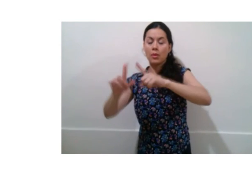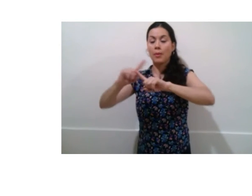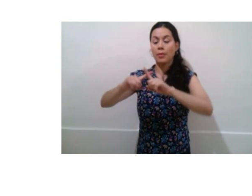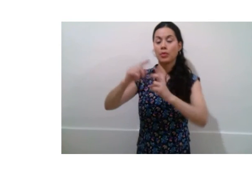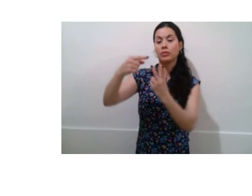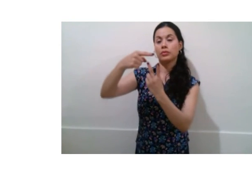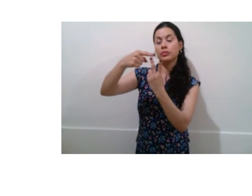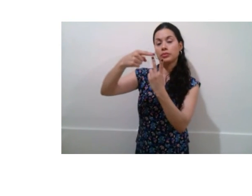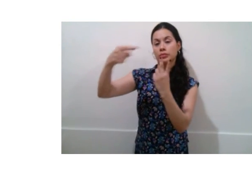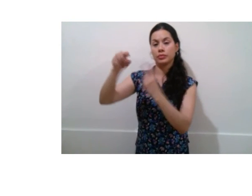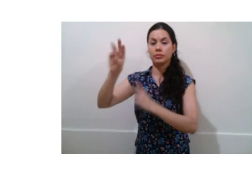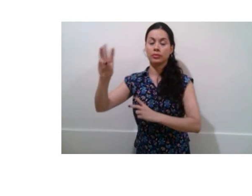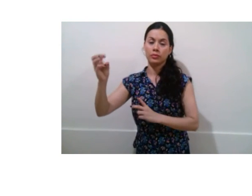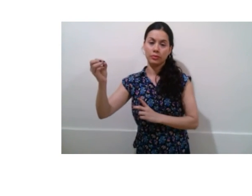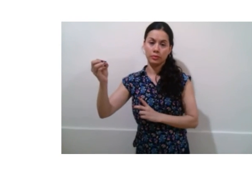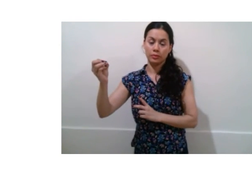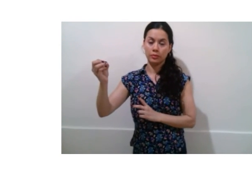la raíz de 30.